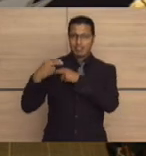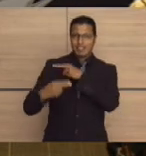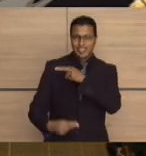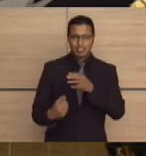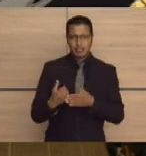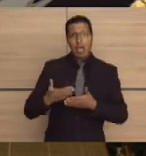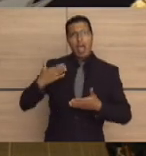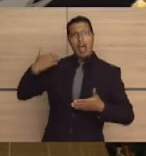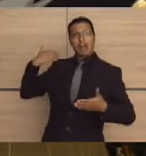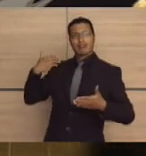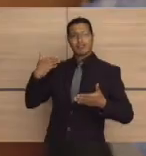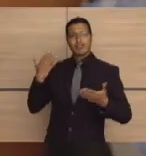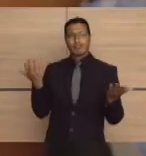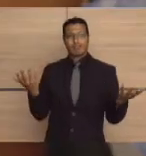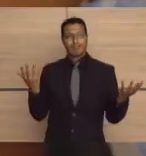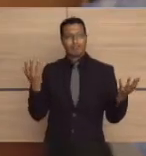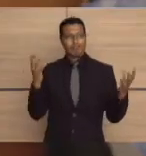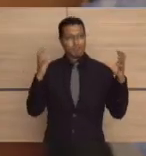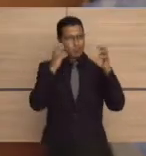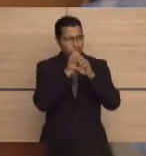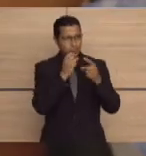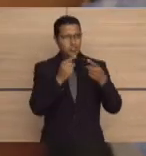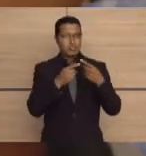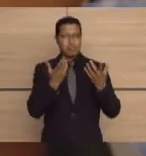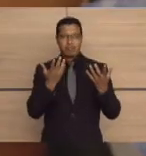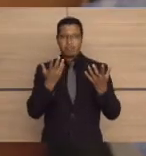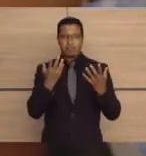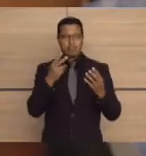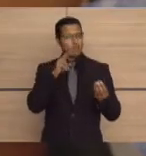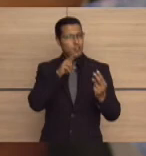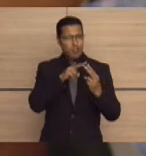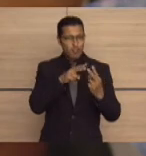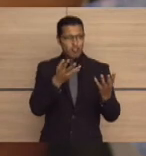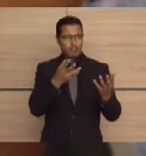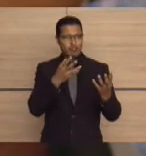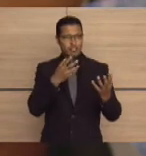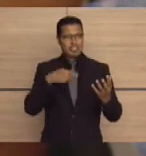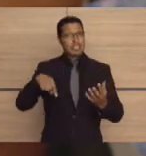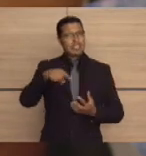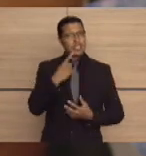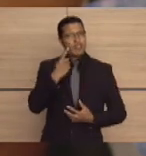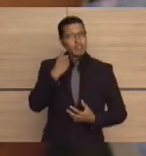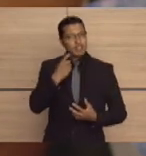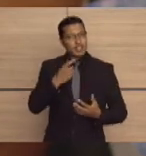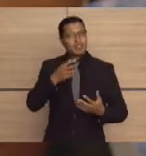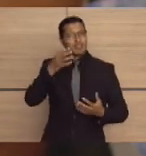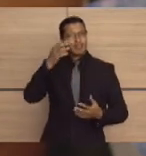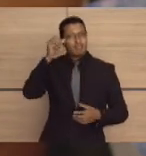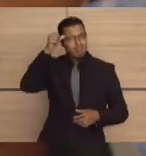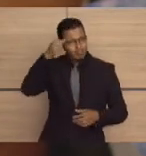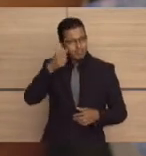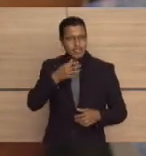antes era una niebla y un olvido. En algunos casos la negación de que aquí hubiera habido